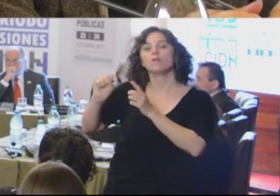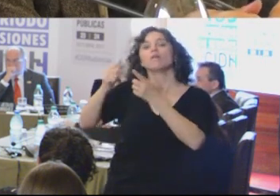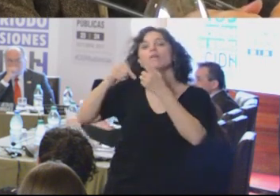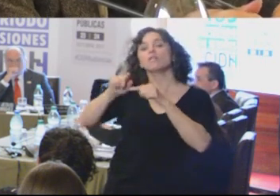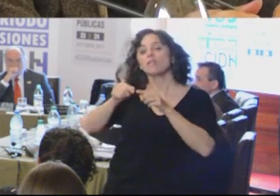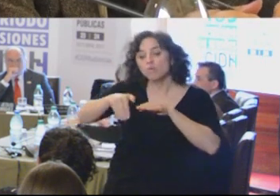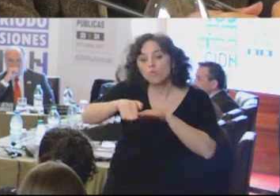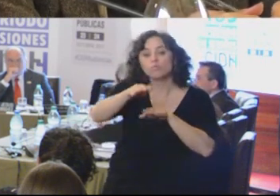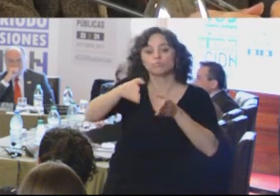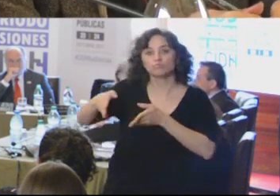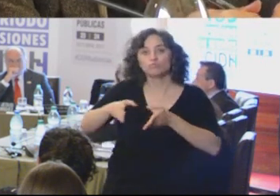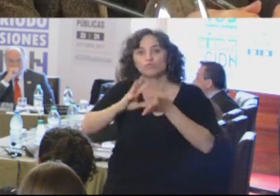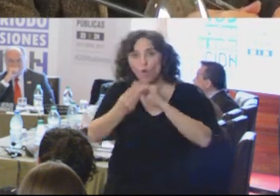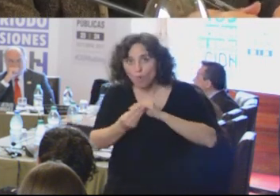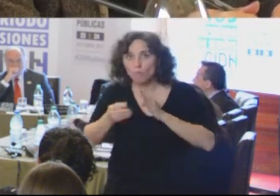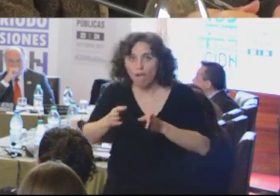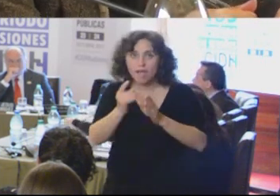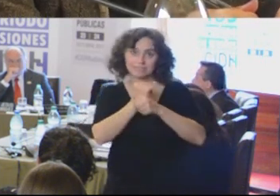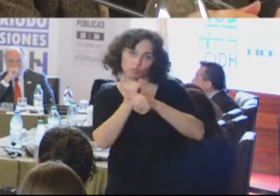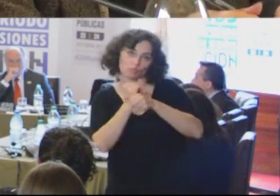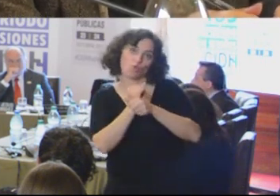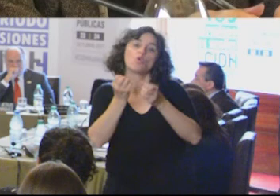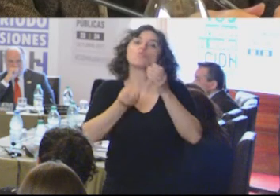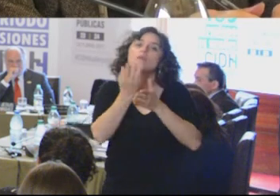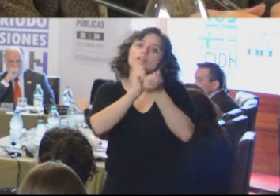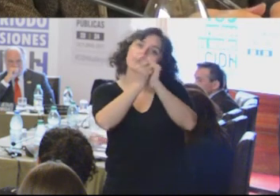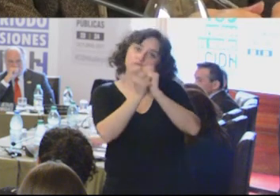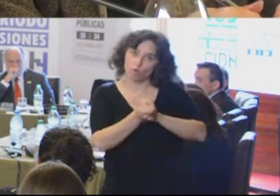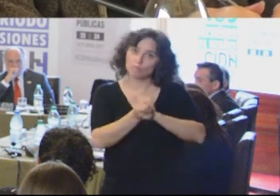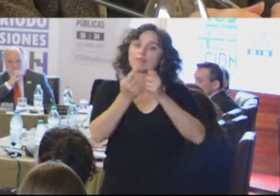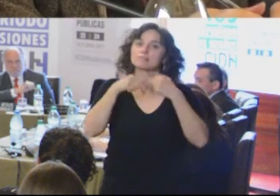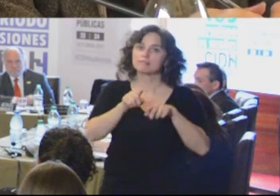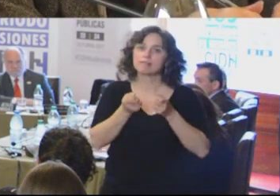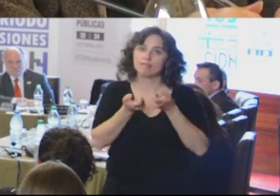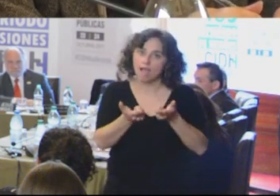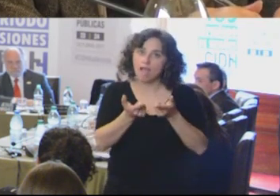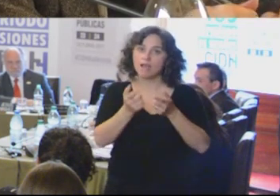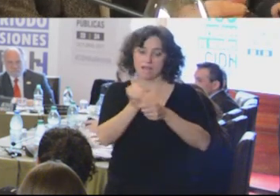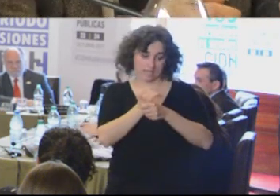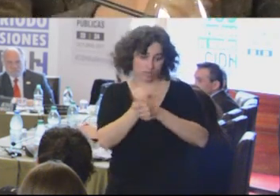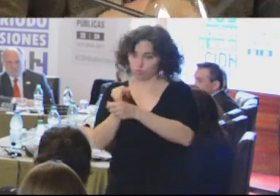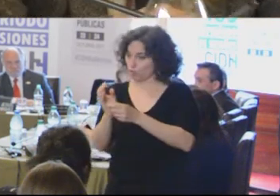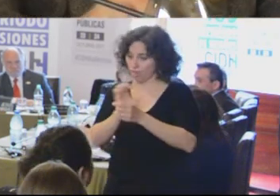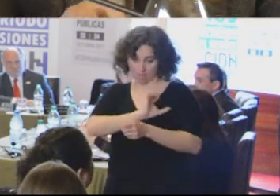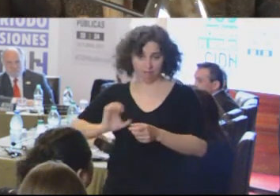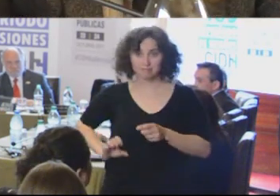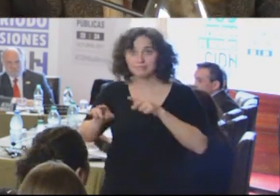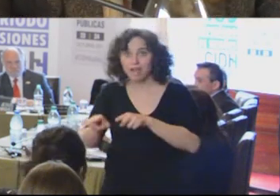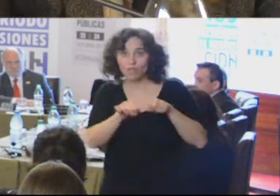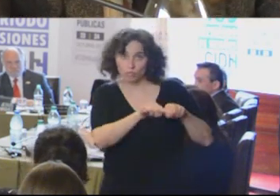andamiaje institucional como las respectivas reformas que se están dando en las instituciones del estado son